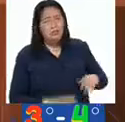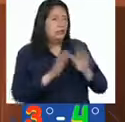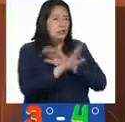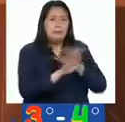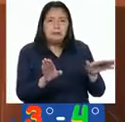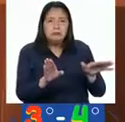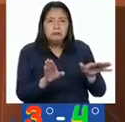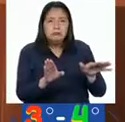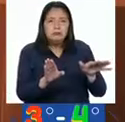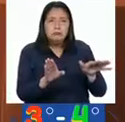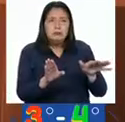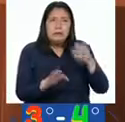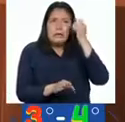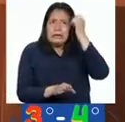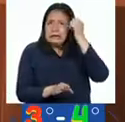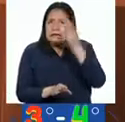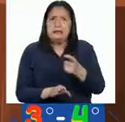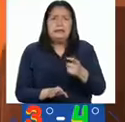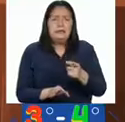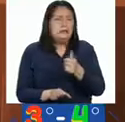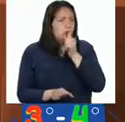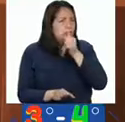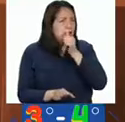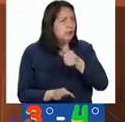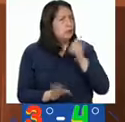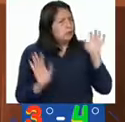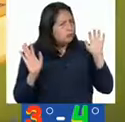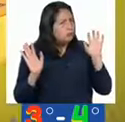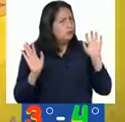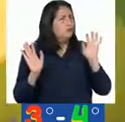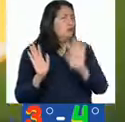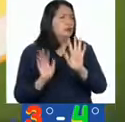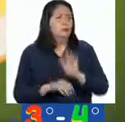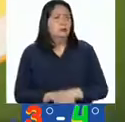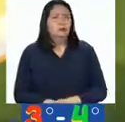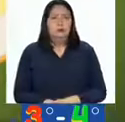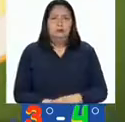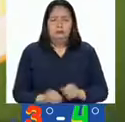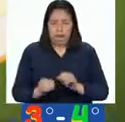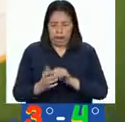¡Basta! Tienen que entender que los secretos son secretos.